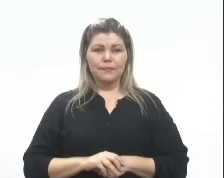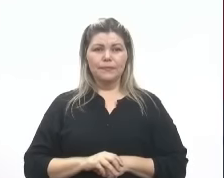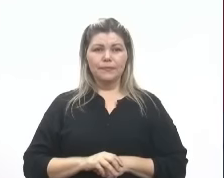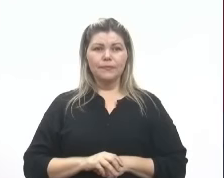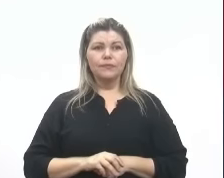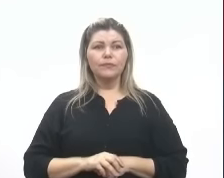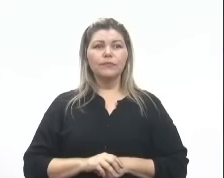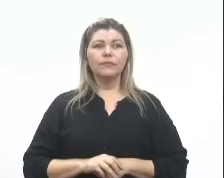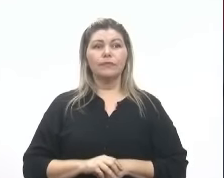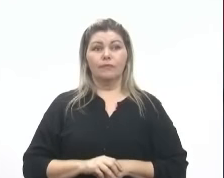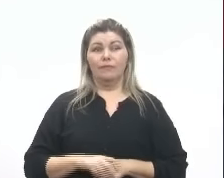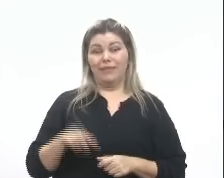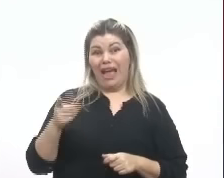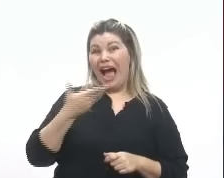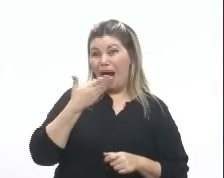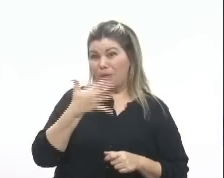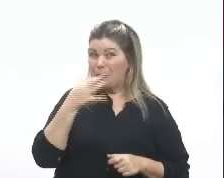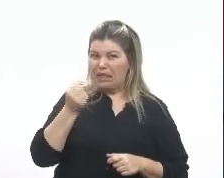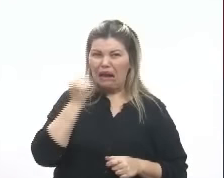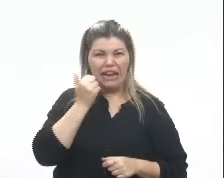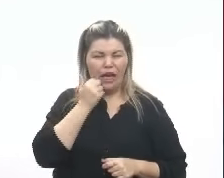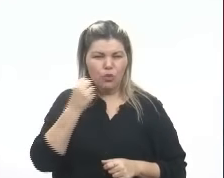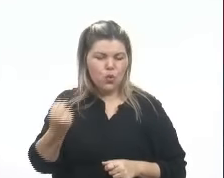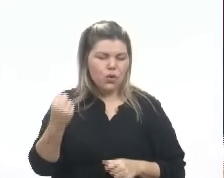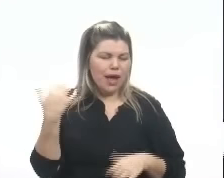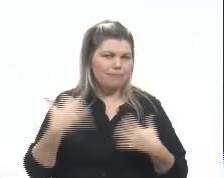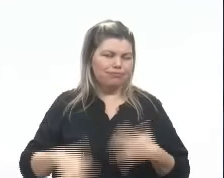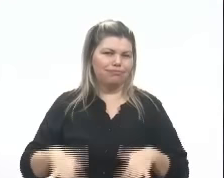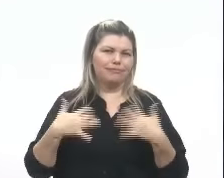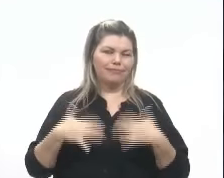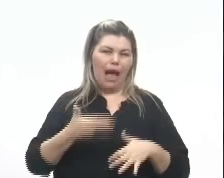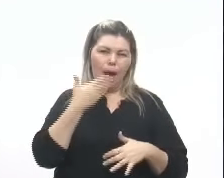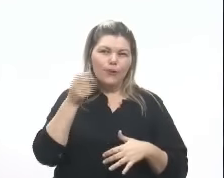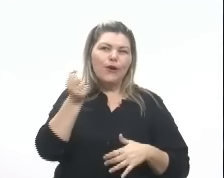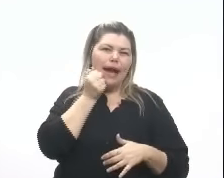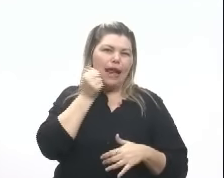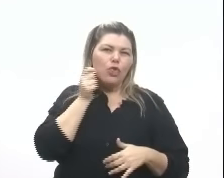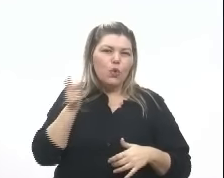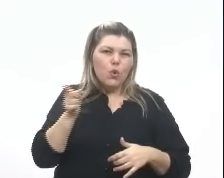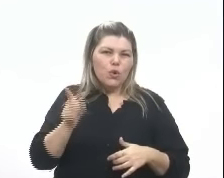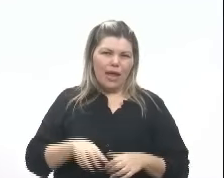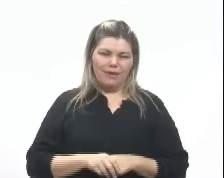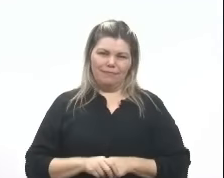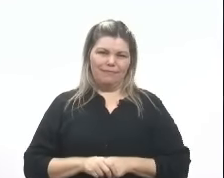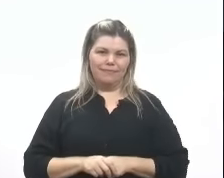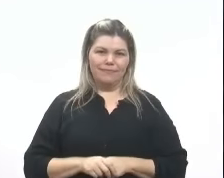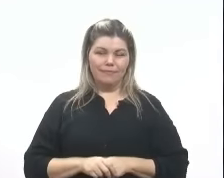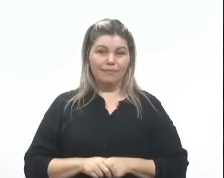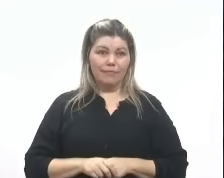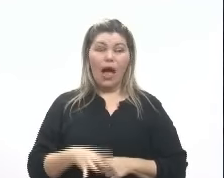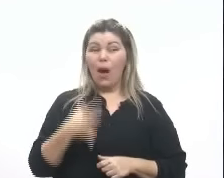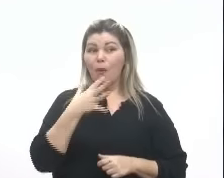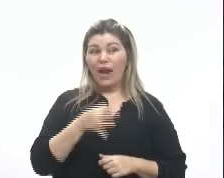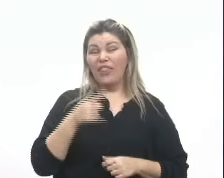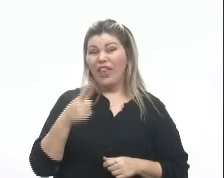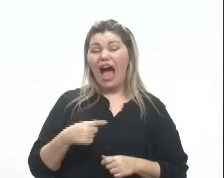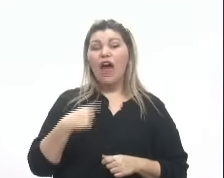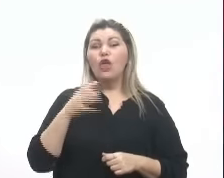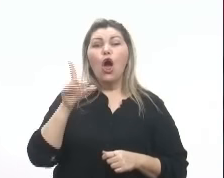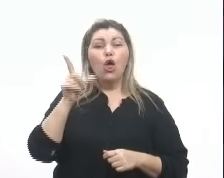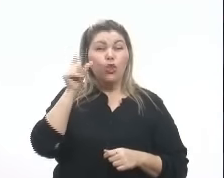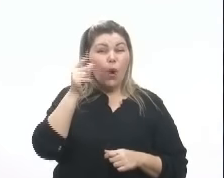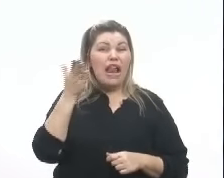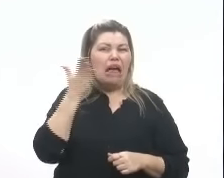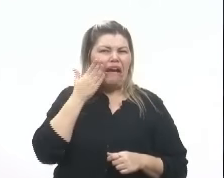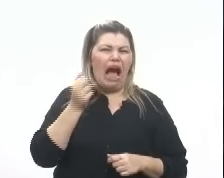La verdad, habló de caradura, la verdad que caradura, ¿verdad? Bueno, habló de caradura. Bueno, la verdad que le doy la cara, la cabeza completo